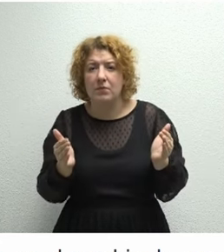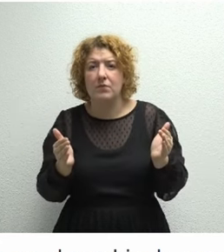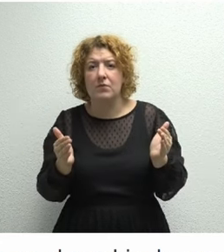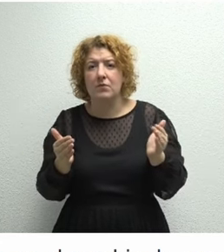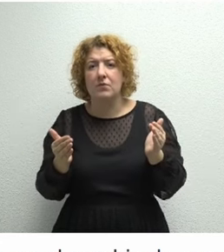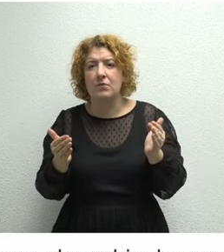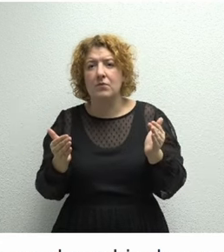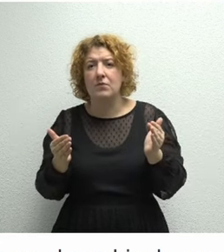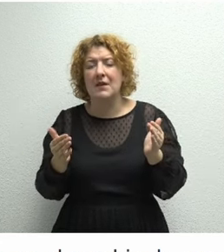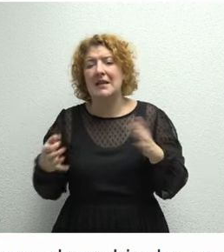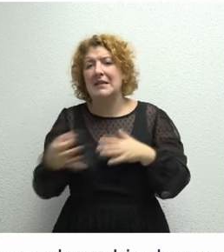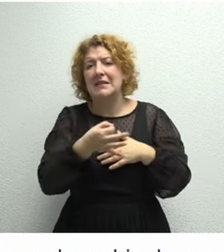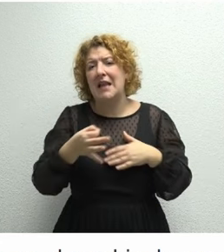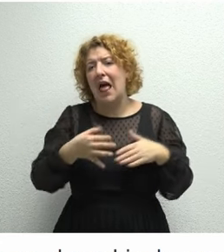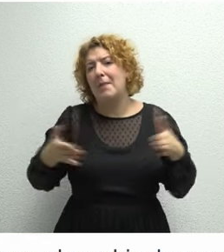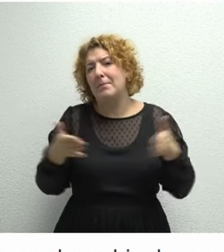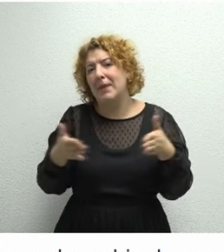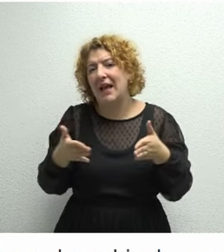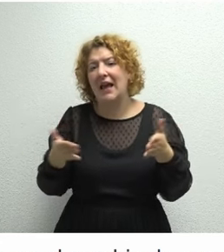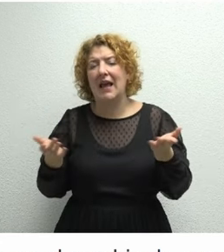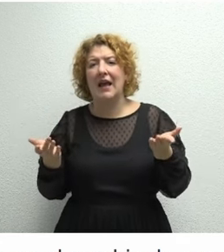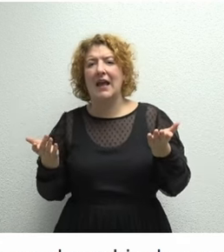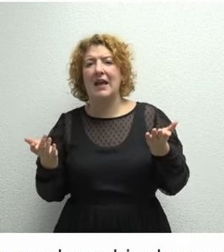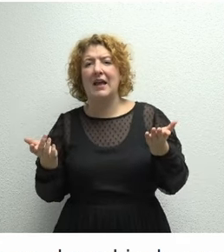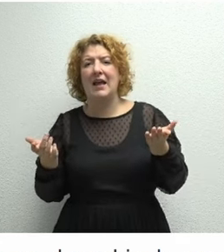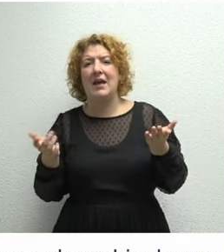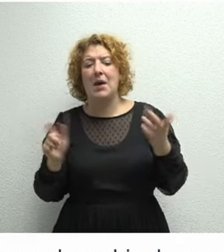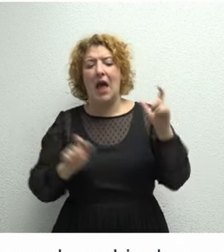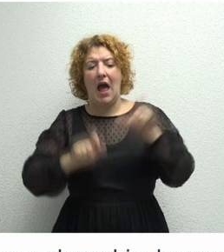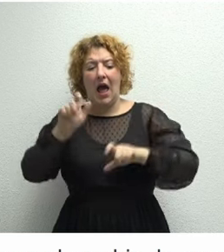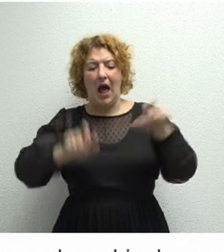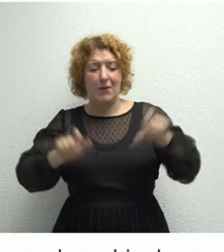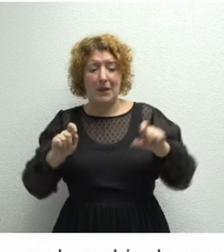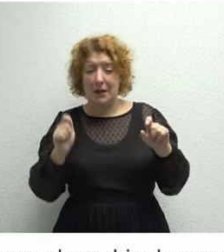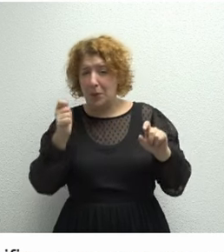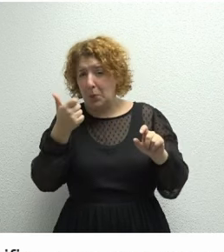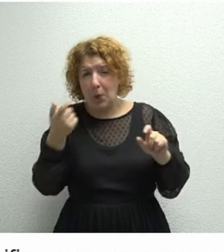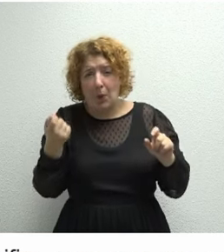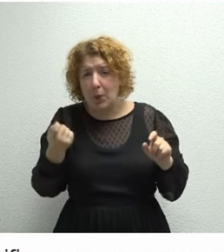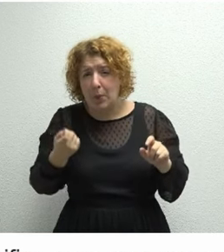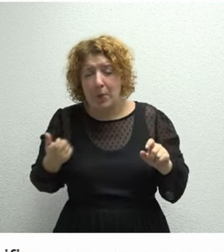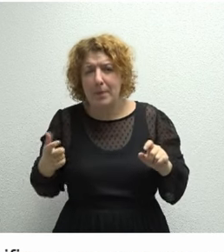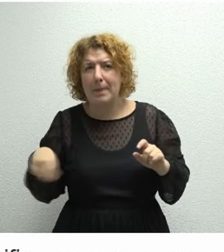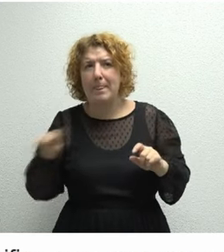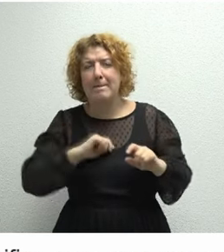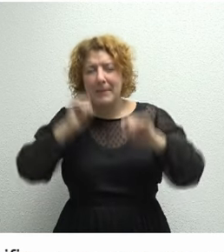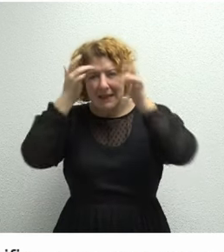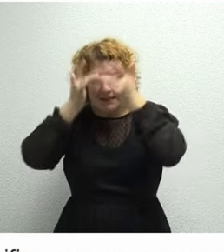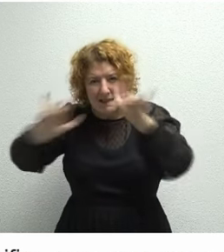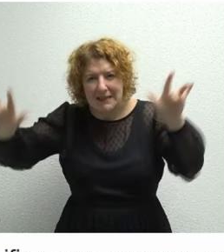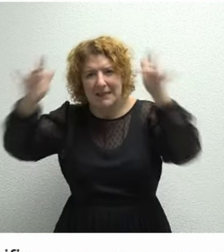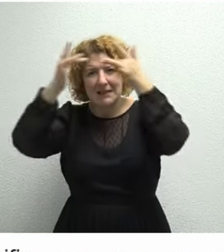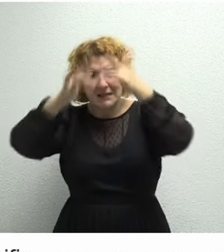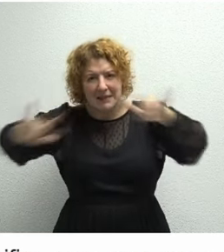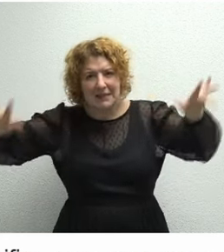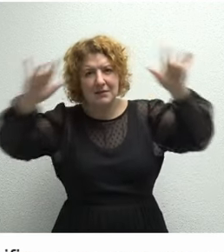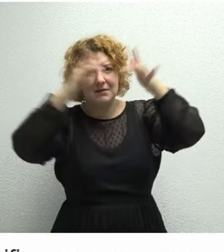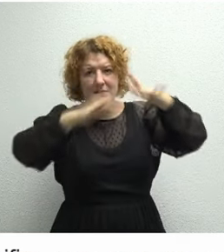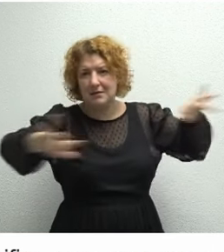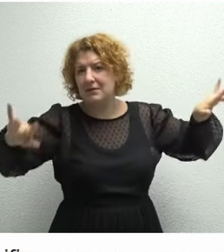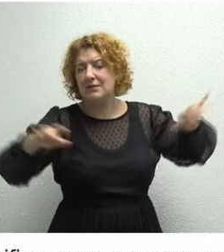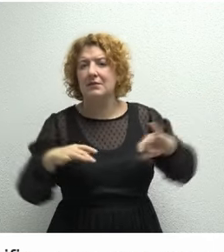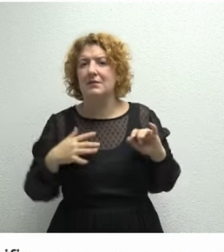Cabildo muy pequeño una isla Eh Pues con ese número de habitantes no pero yo creo que el tema de sensibilizar a la a nuestra